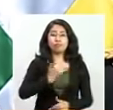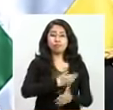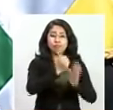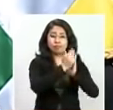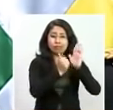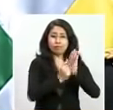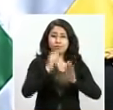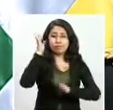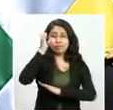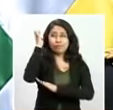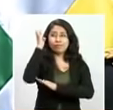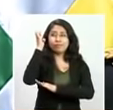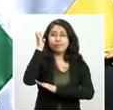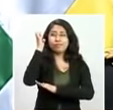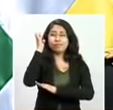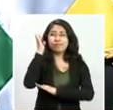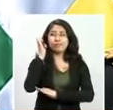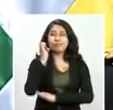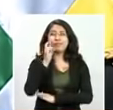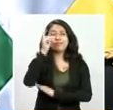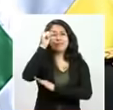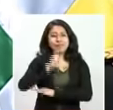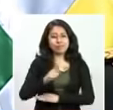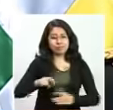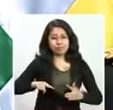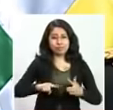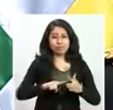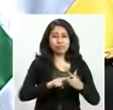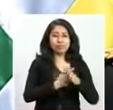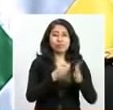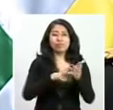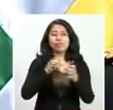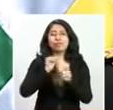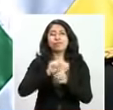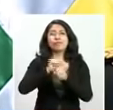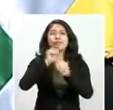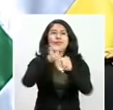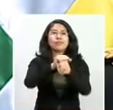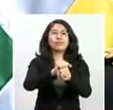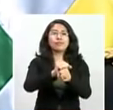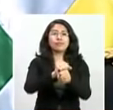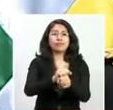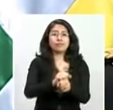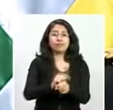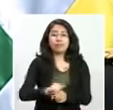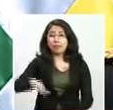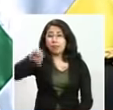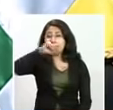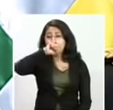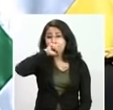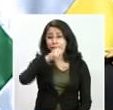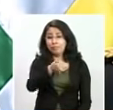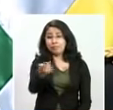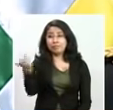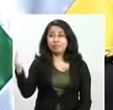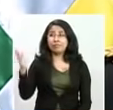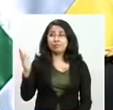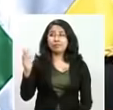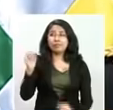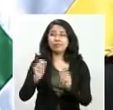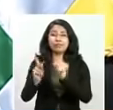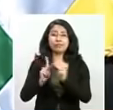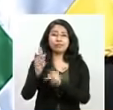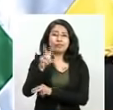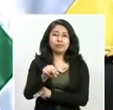Procuraduría también tiene que ejercer ese poder, no para beneficiar a unos